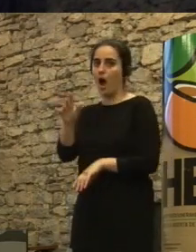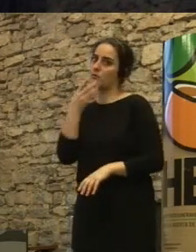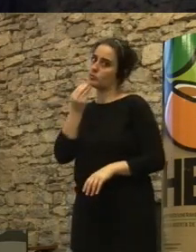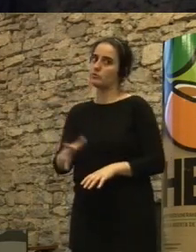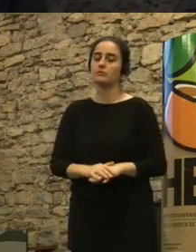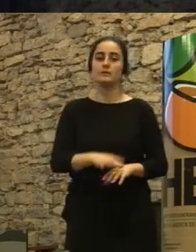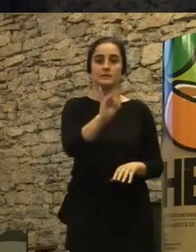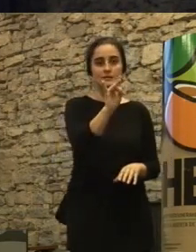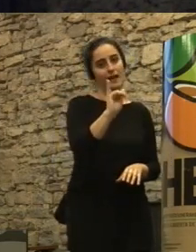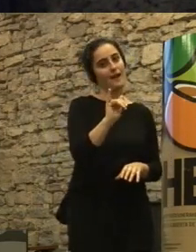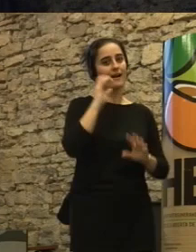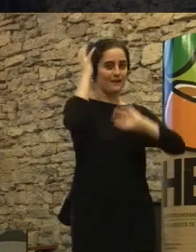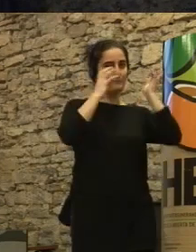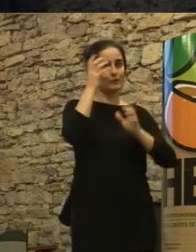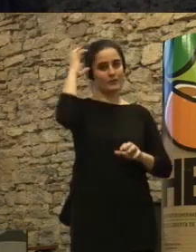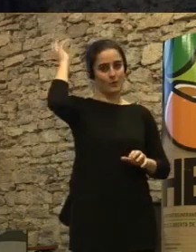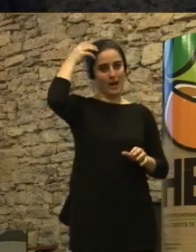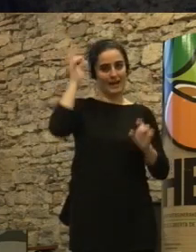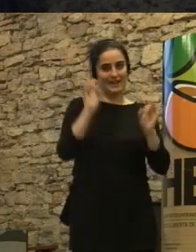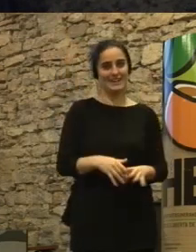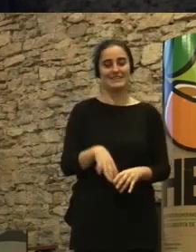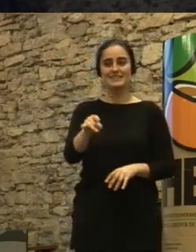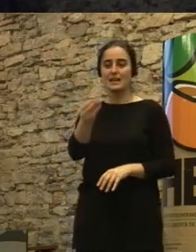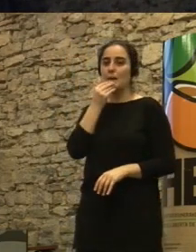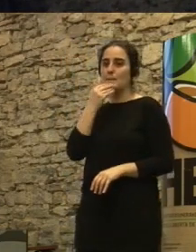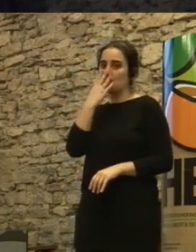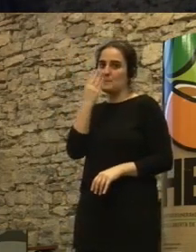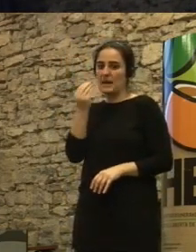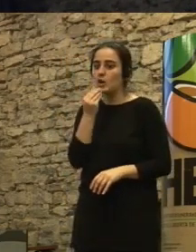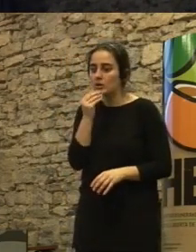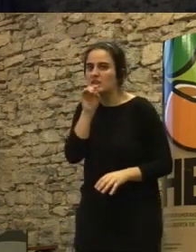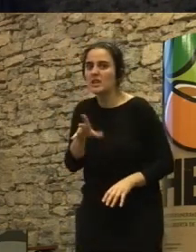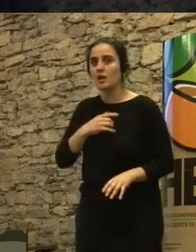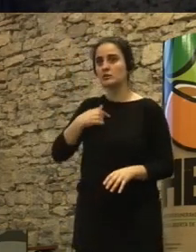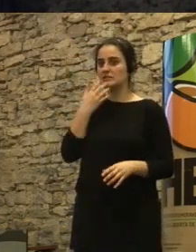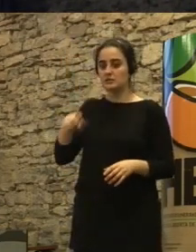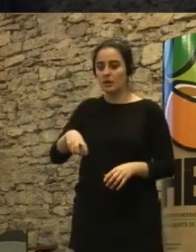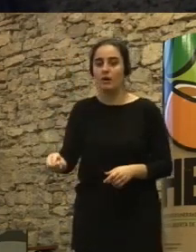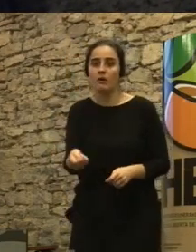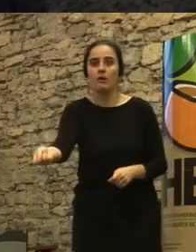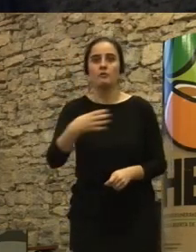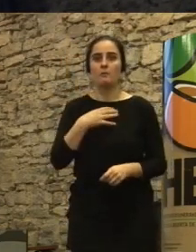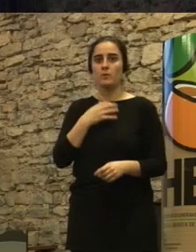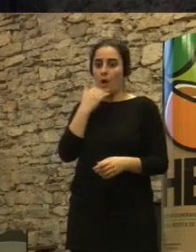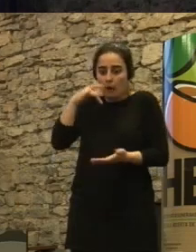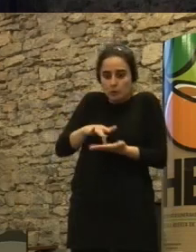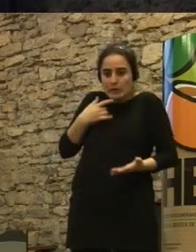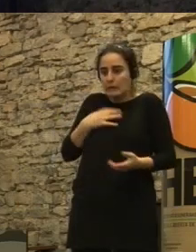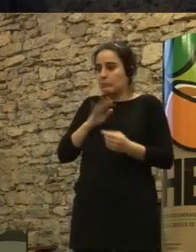viene. Muy reinas ahí. ¿Quién le pone de comer al perrete, no? O me lo baja un día que yo no puedo, sí, o que me ha pasado algo, sí, ¿no?